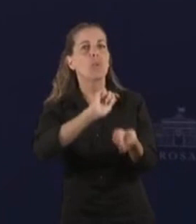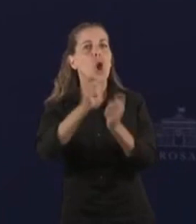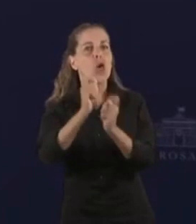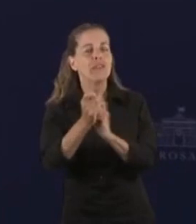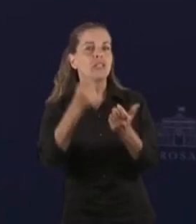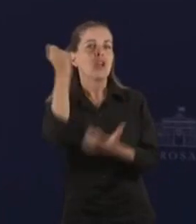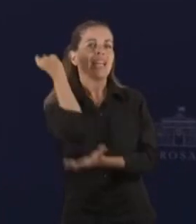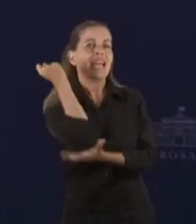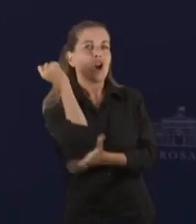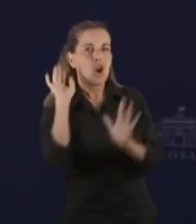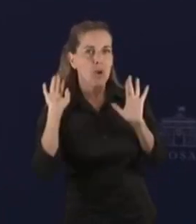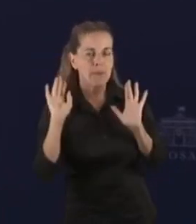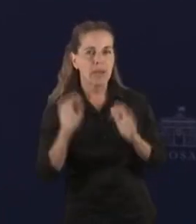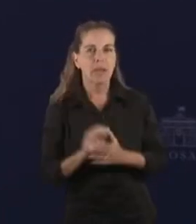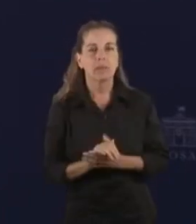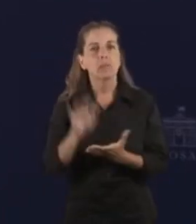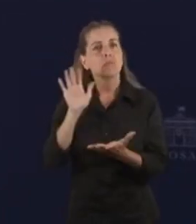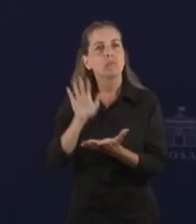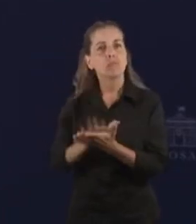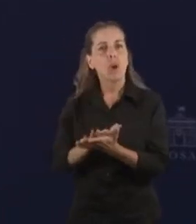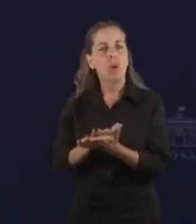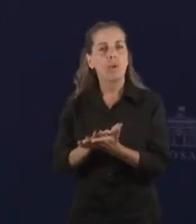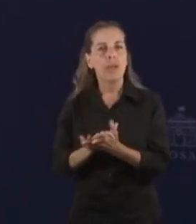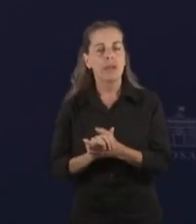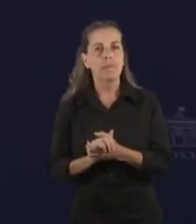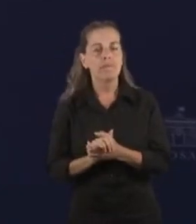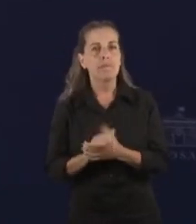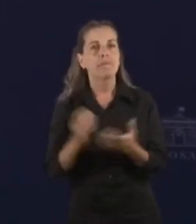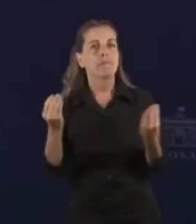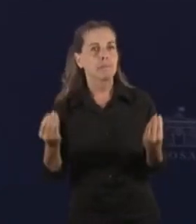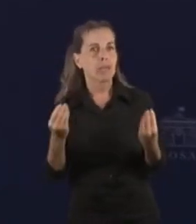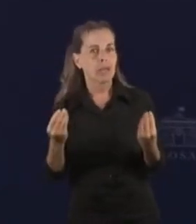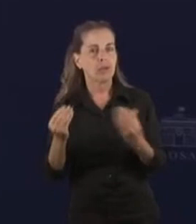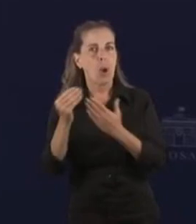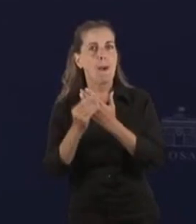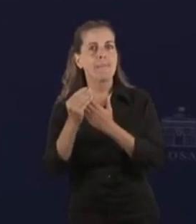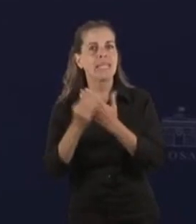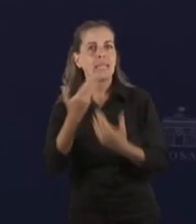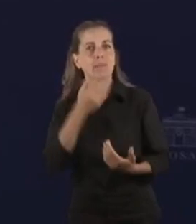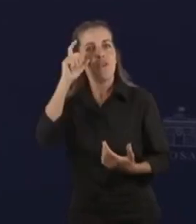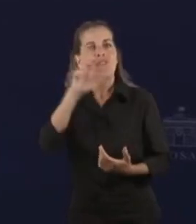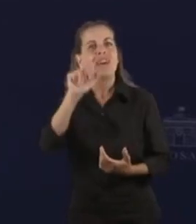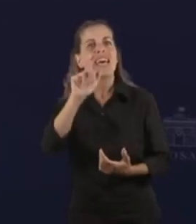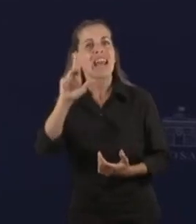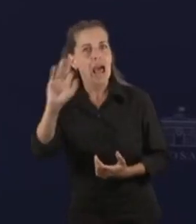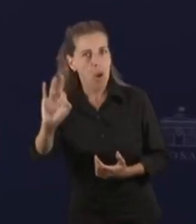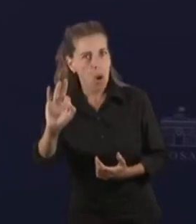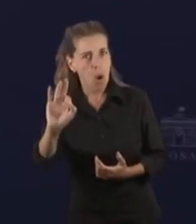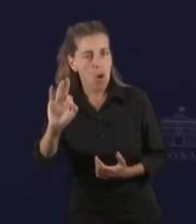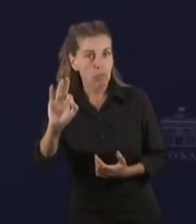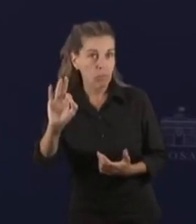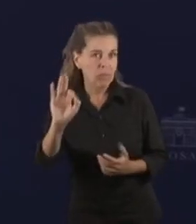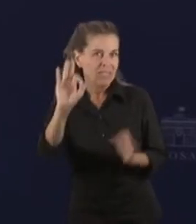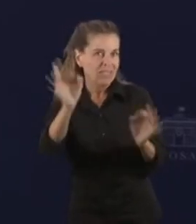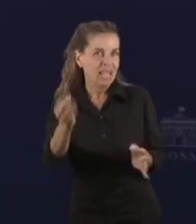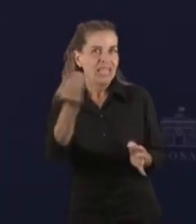económica En cuanto a la salida del ministro Guillermo ferraro simplemente bueno el fin de semana